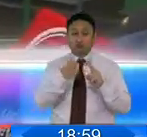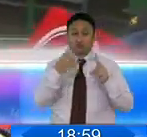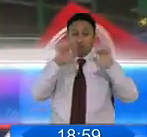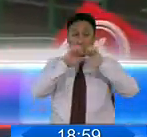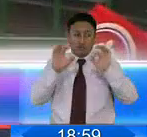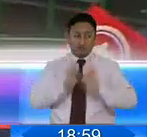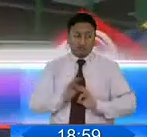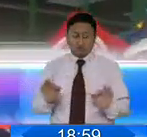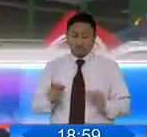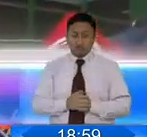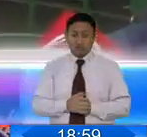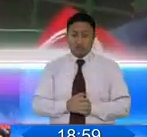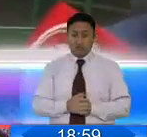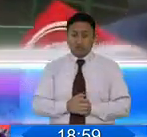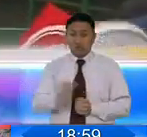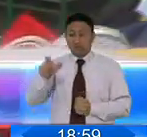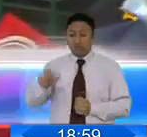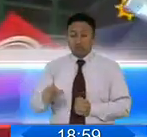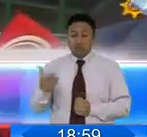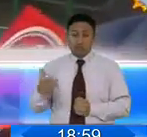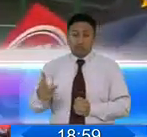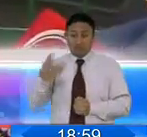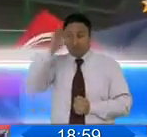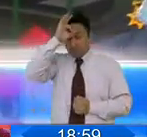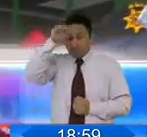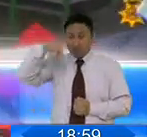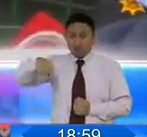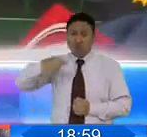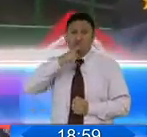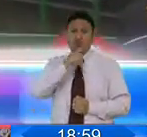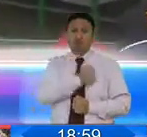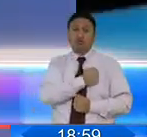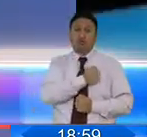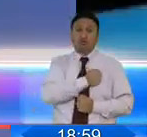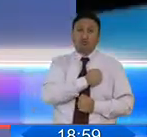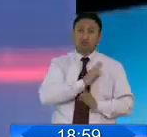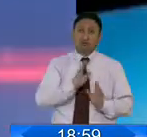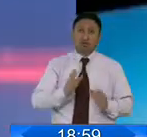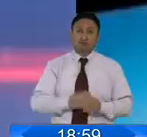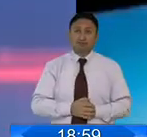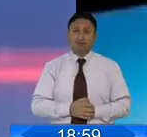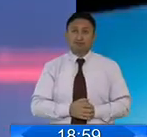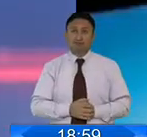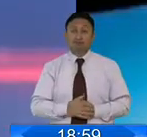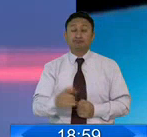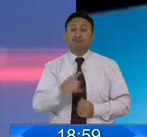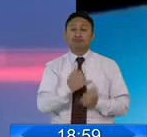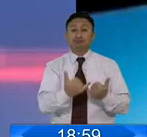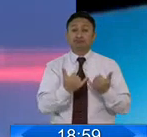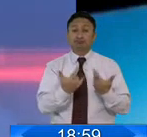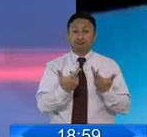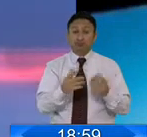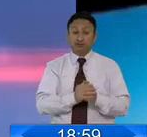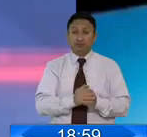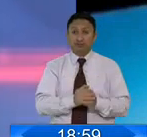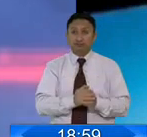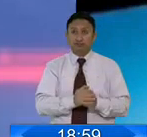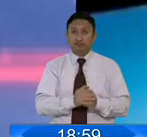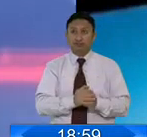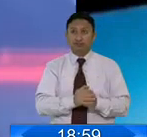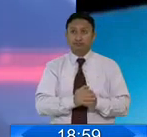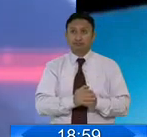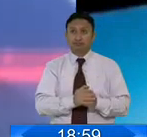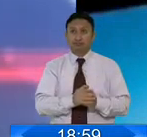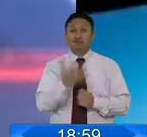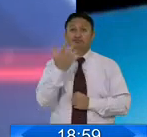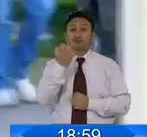desconocía de quién pertenecía la avioneta, pertenecía a todo. Salcedo recibiría el alta médica en aproximadamente 15 días.